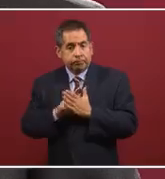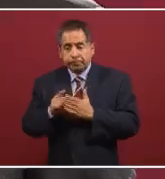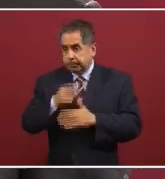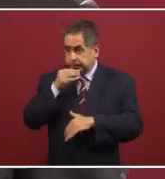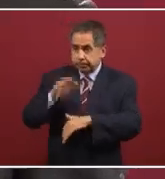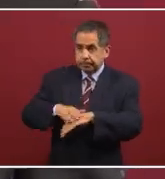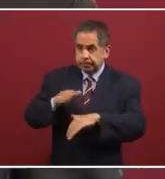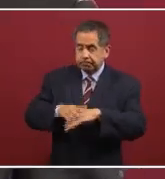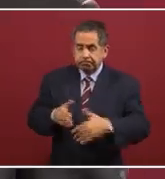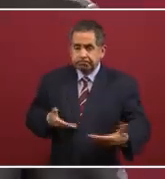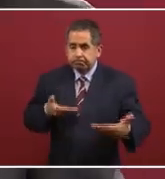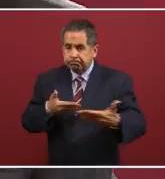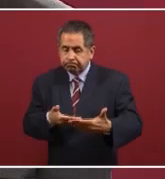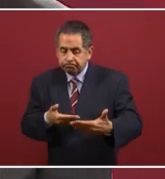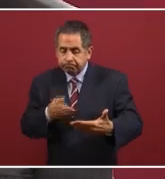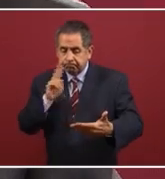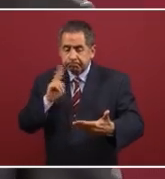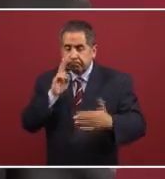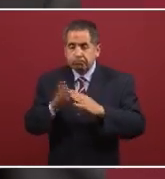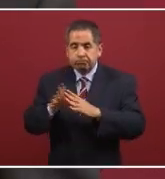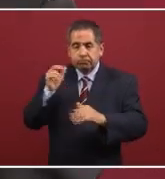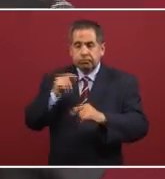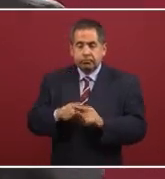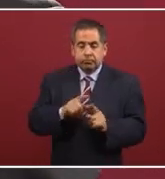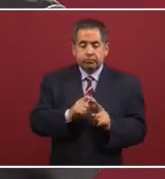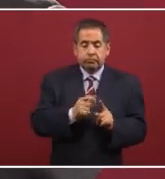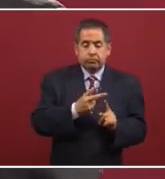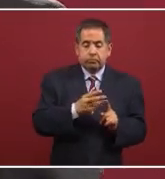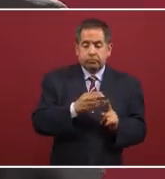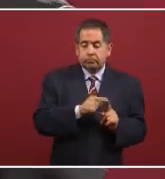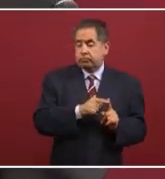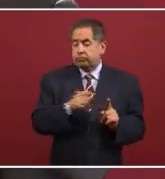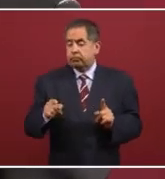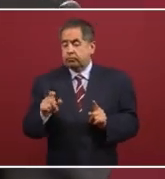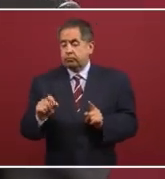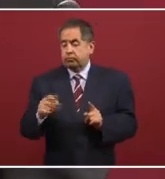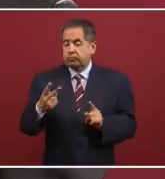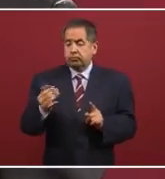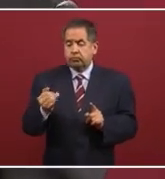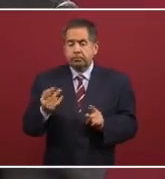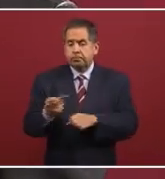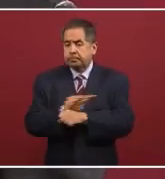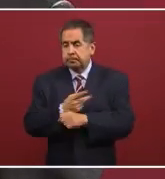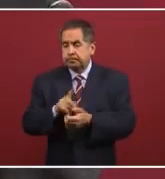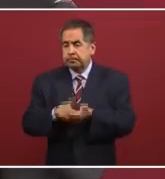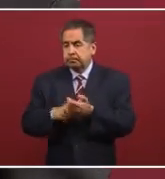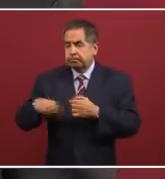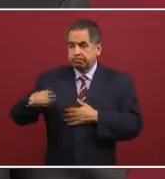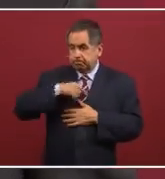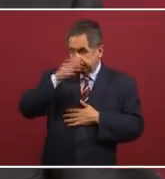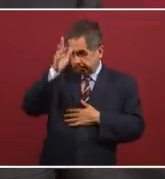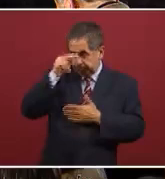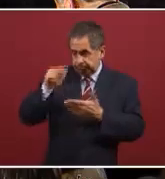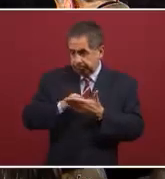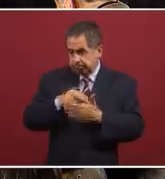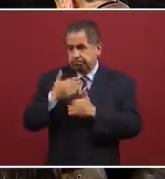de este mes. Es decir, del 22 de mayo estaré yo informando alrededor del 22 de junio qué pasó con ese acuerdo.